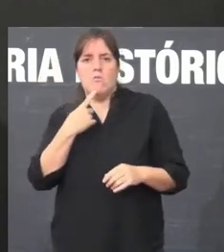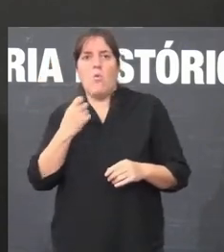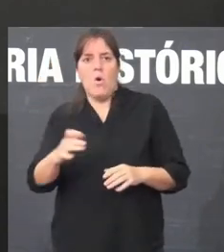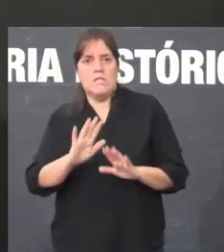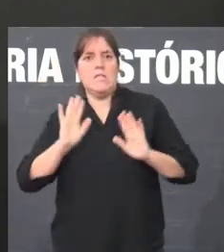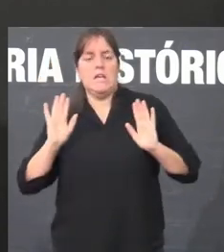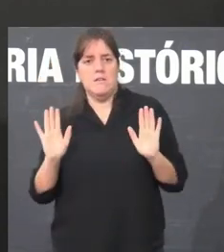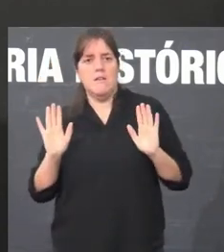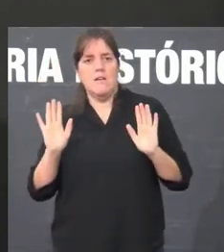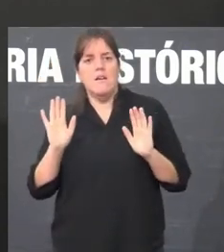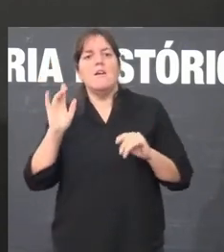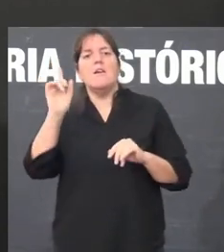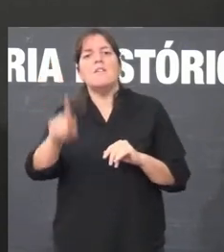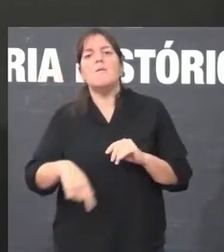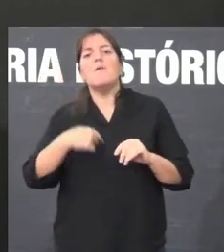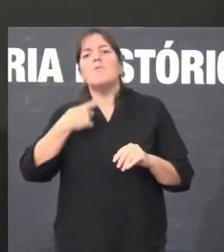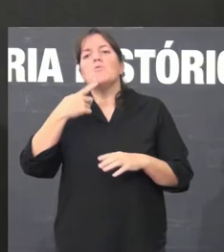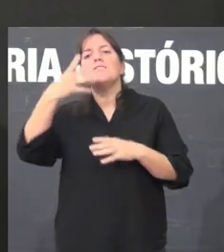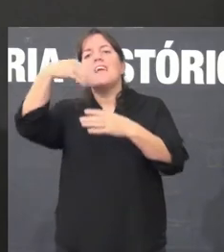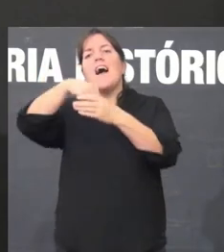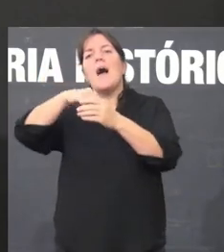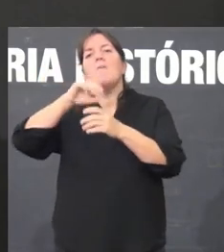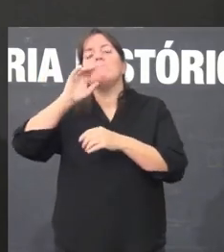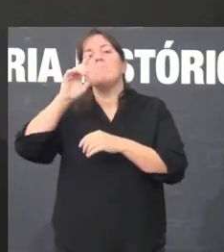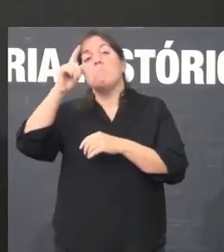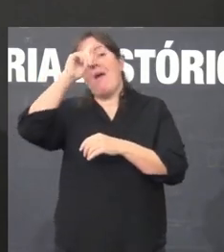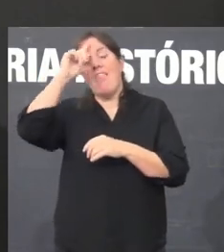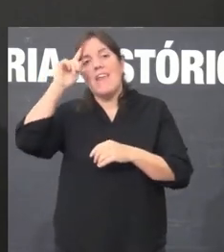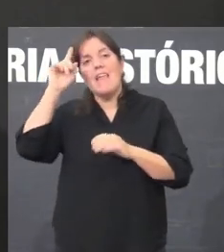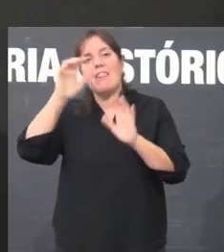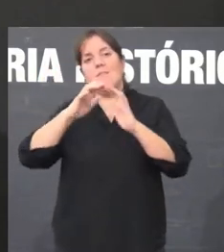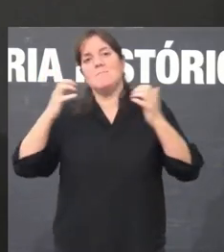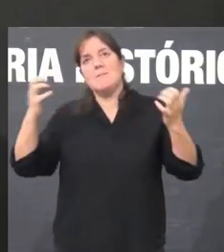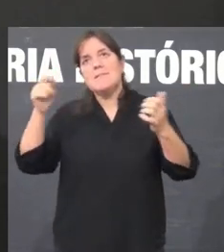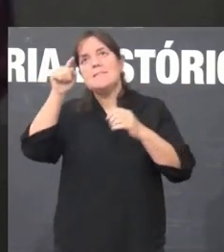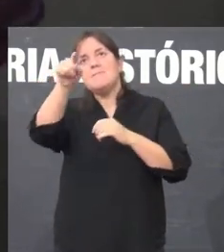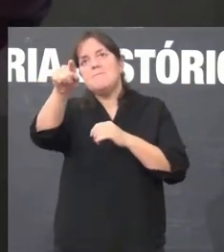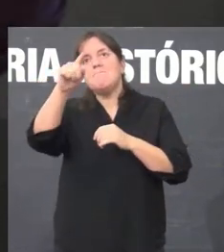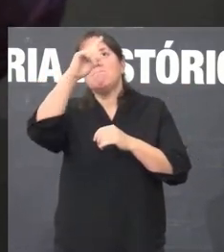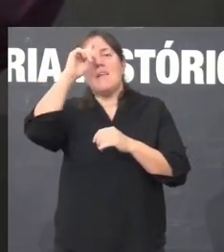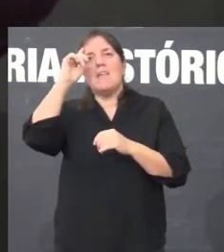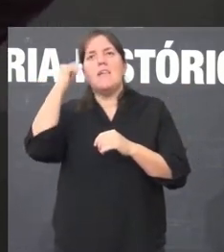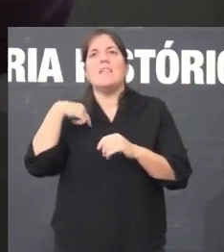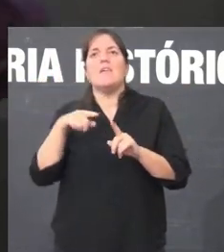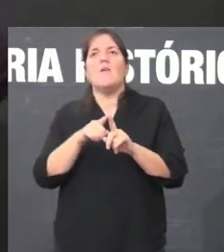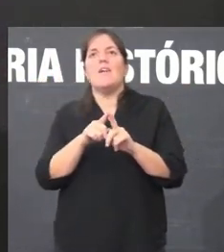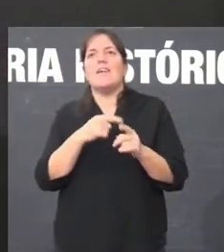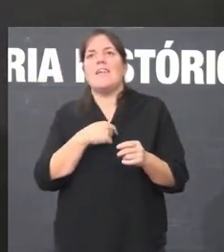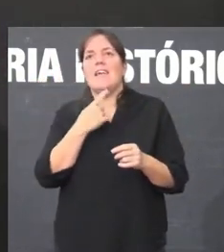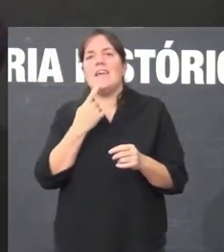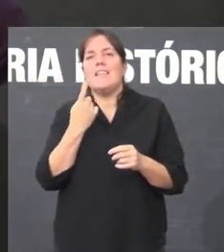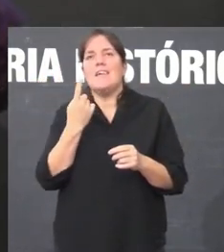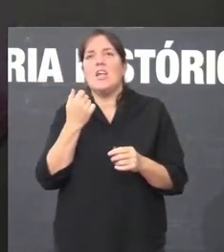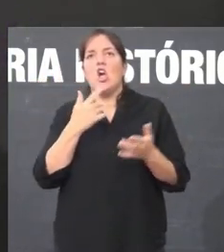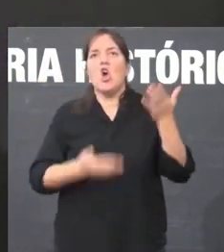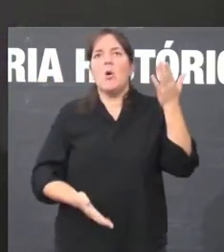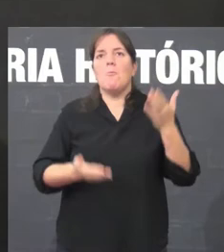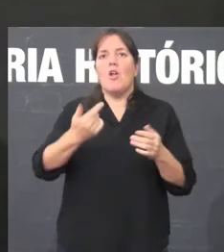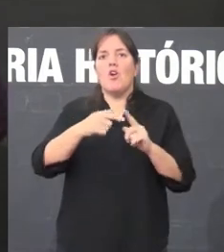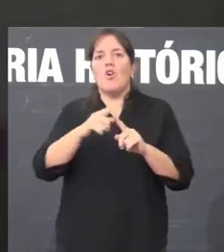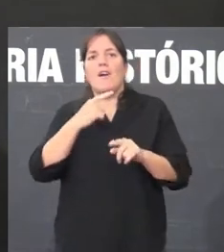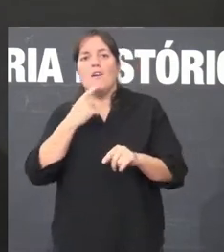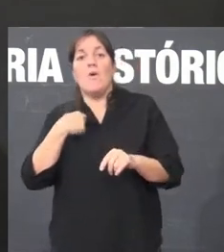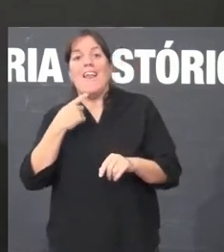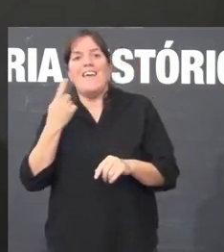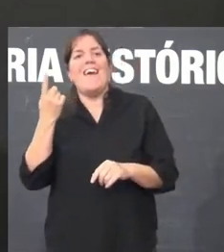está el Madrid-Madrid. O sea, es que el Madrid es eso, la corte, no en el sentido que también, en parte, la corte con respecto al rey, pero lo que es la corte,